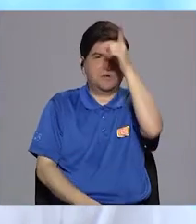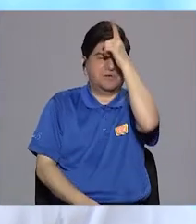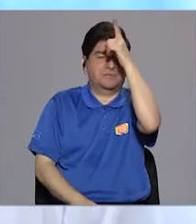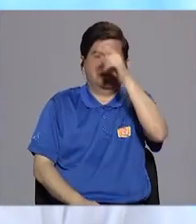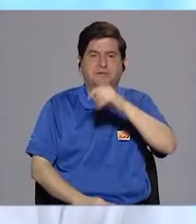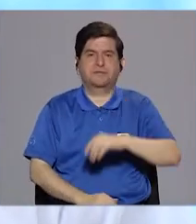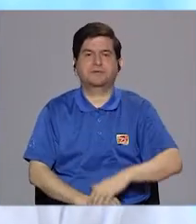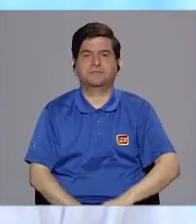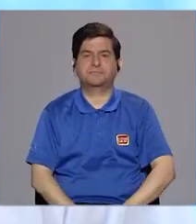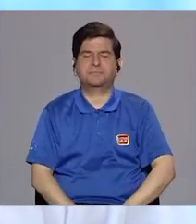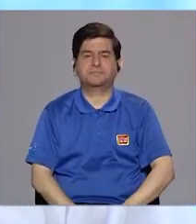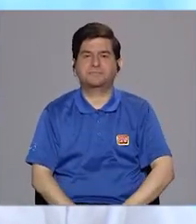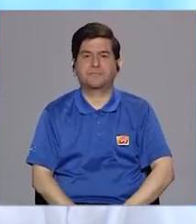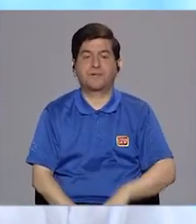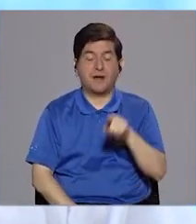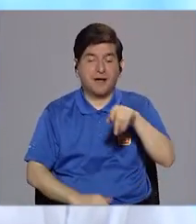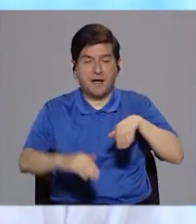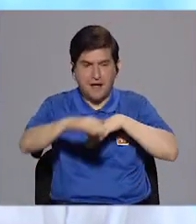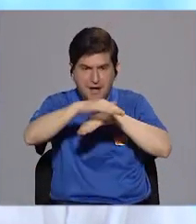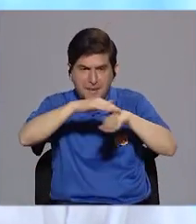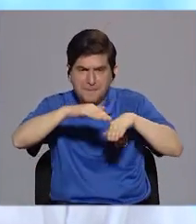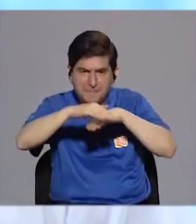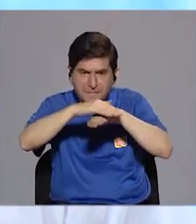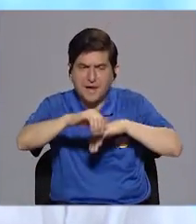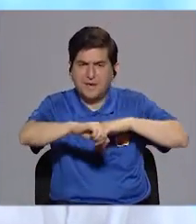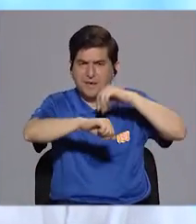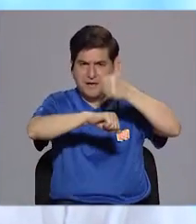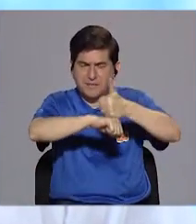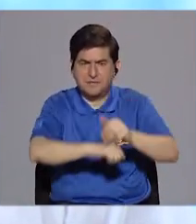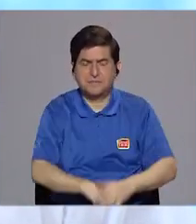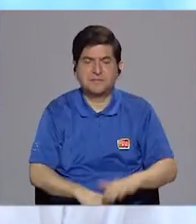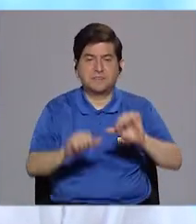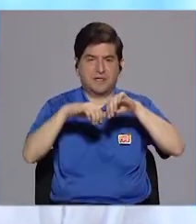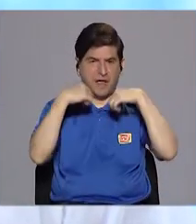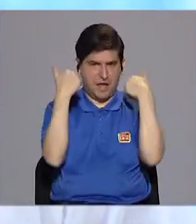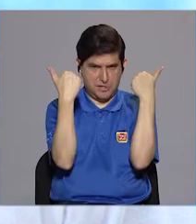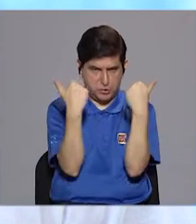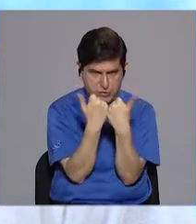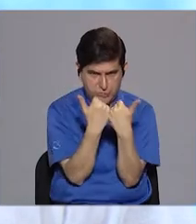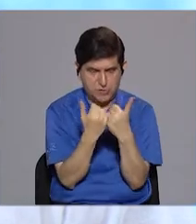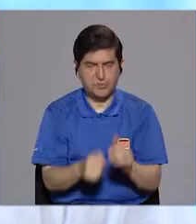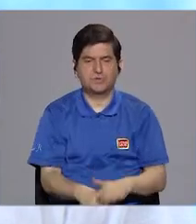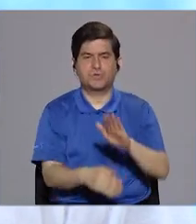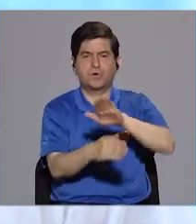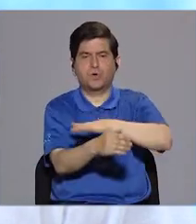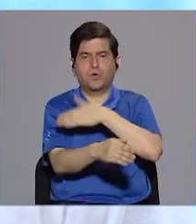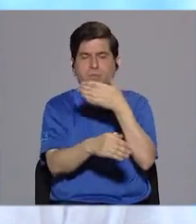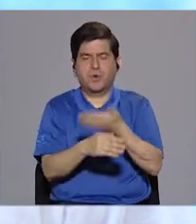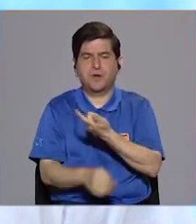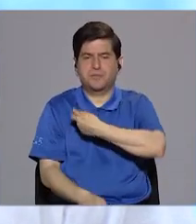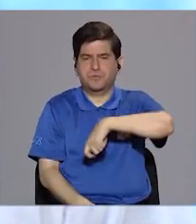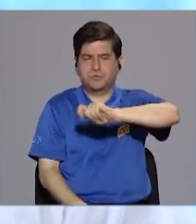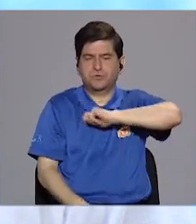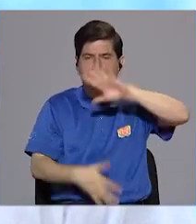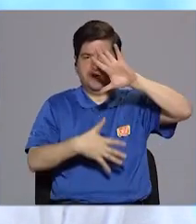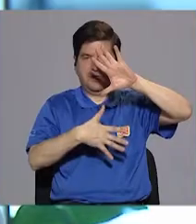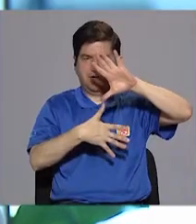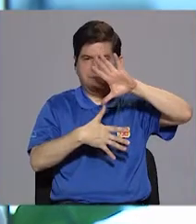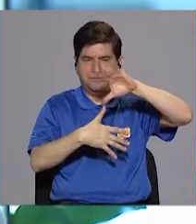Alemania de alguna manera. Una plataforma que en forma de una asociación dedicada a la música